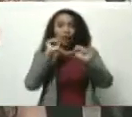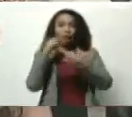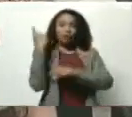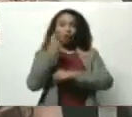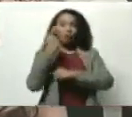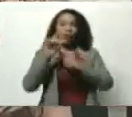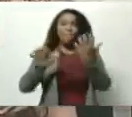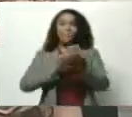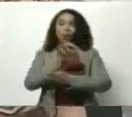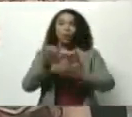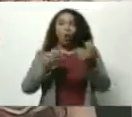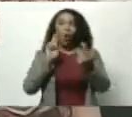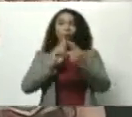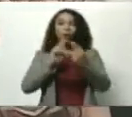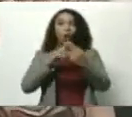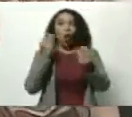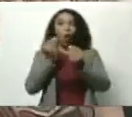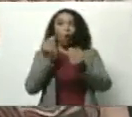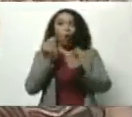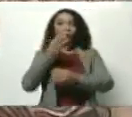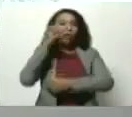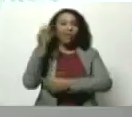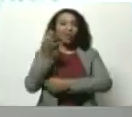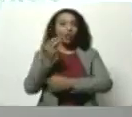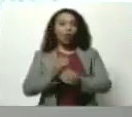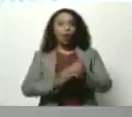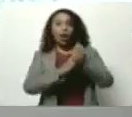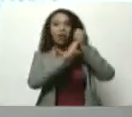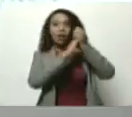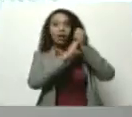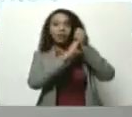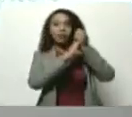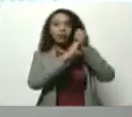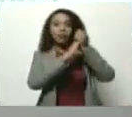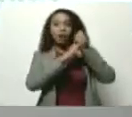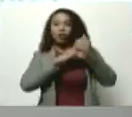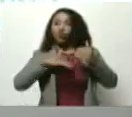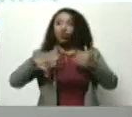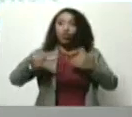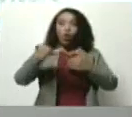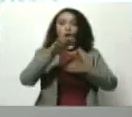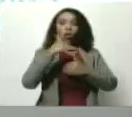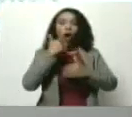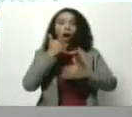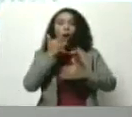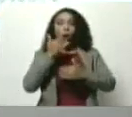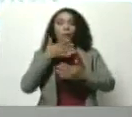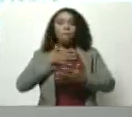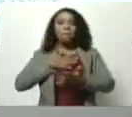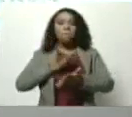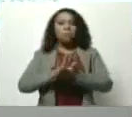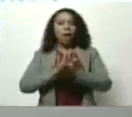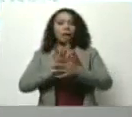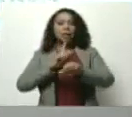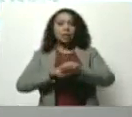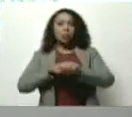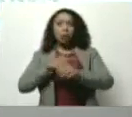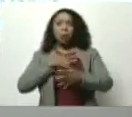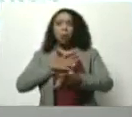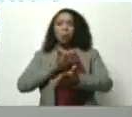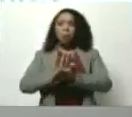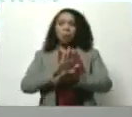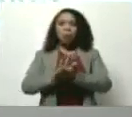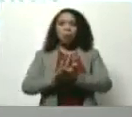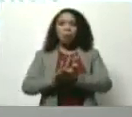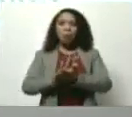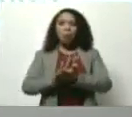ticos conocemos a los verdaderos líderes y cuando todo está pacífico cuando estamos en tiempos de calma